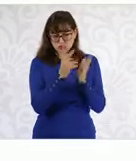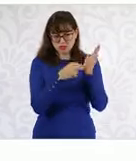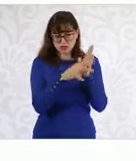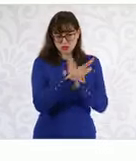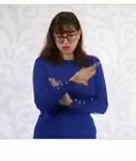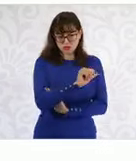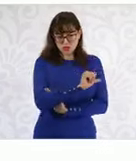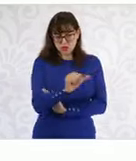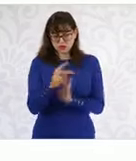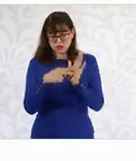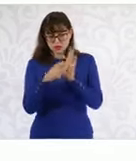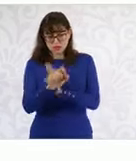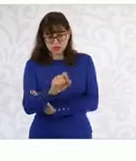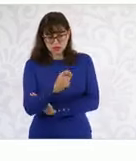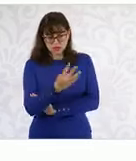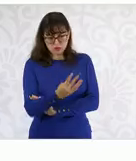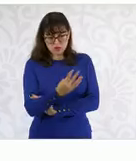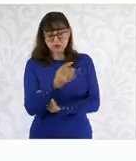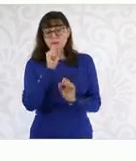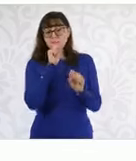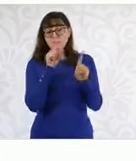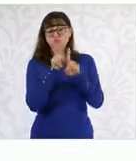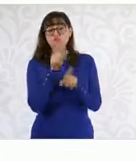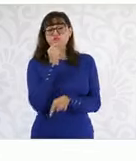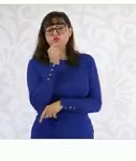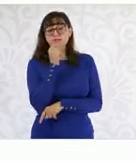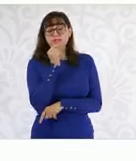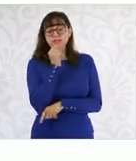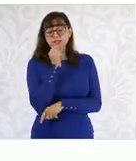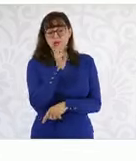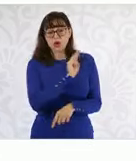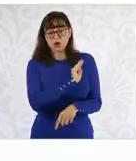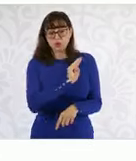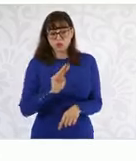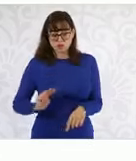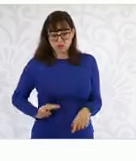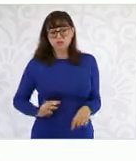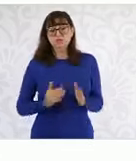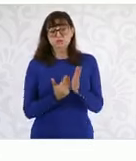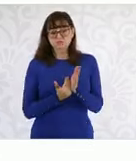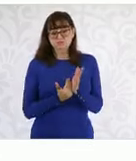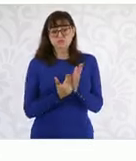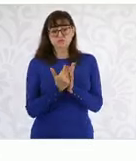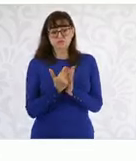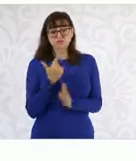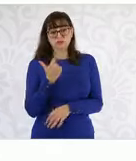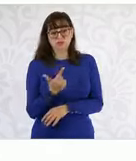y 2024, así como las policías municipales, que han aumentado la confianza en un